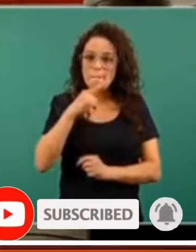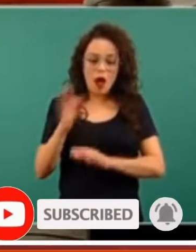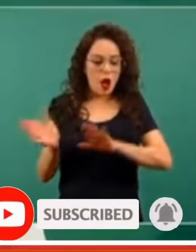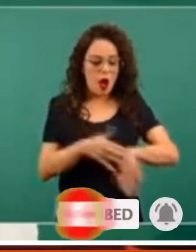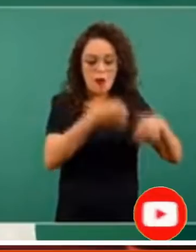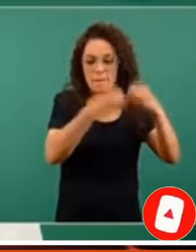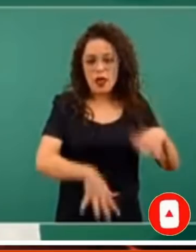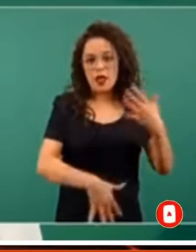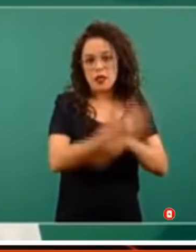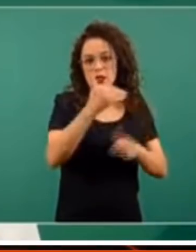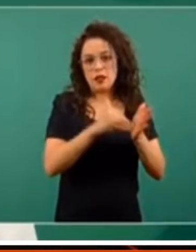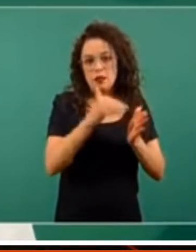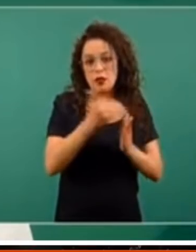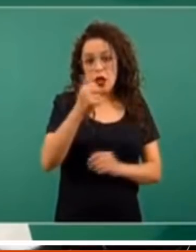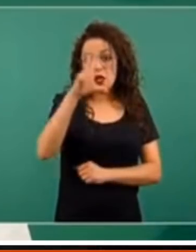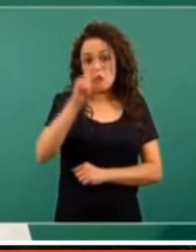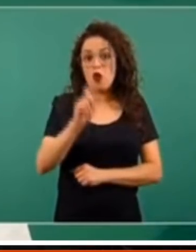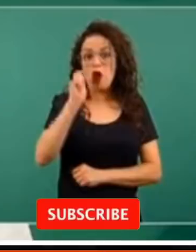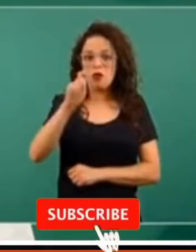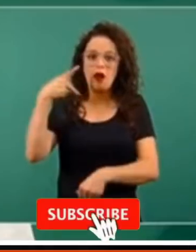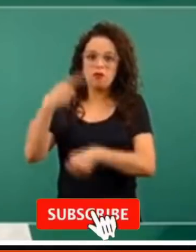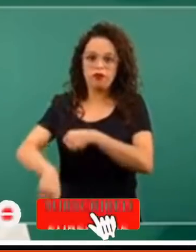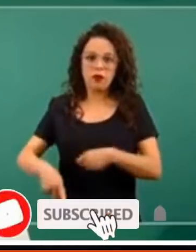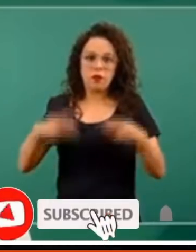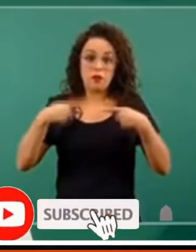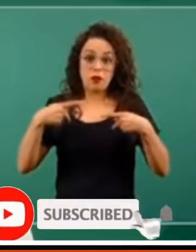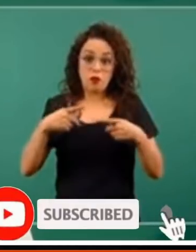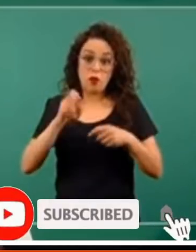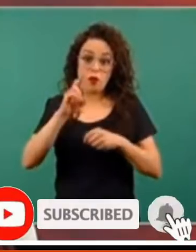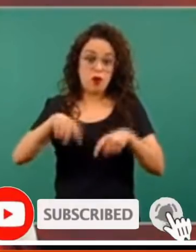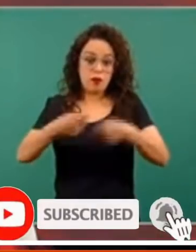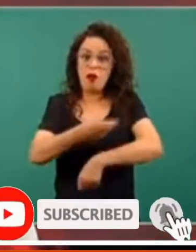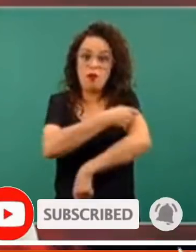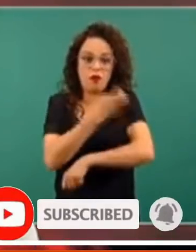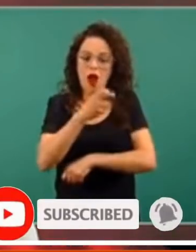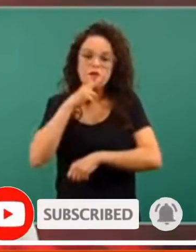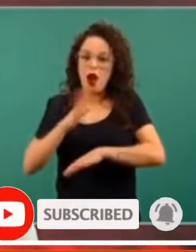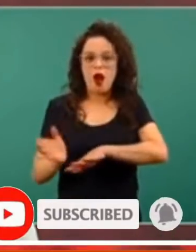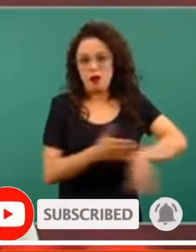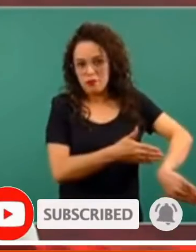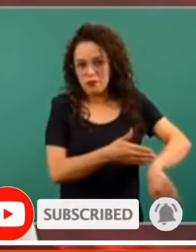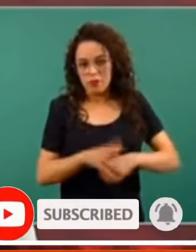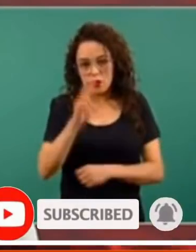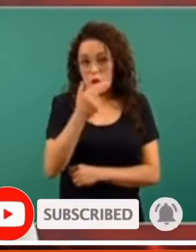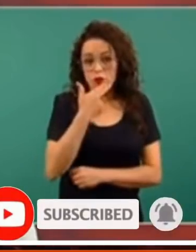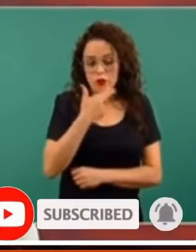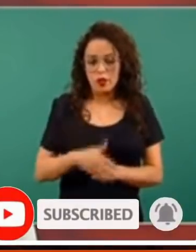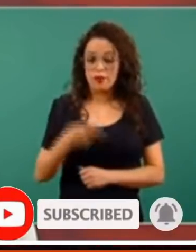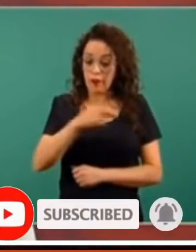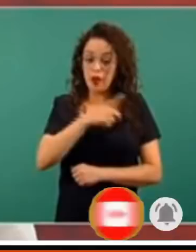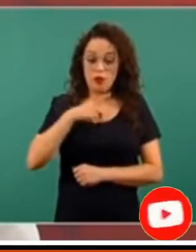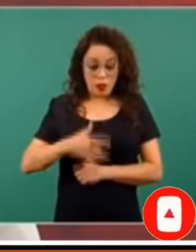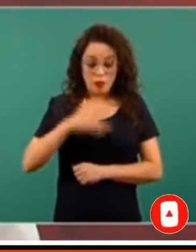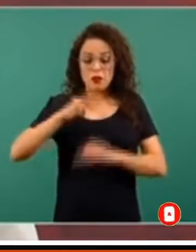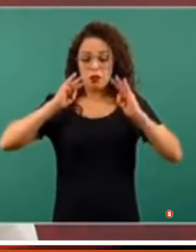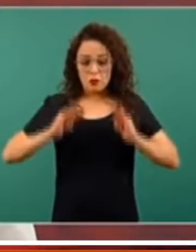y no arriesgar la salud y la vida de la población. Pero seguimos teniendo toda la tranquilidad de que las vacunas son seguras